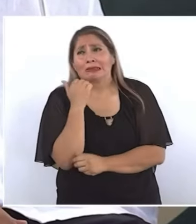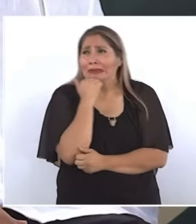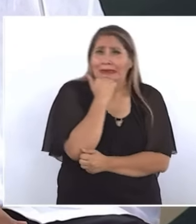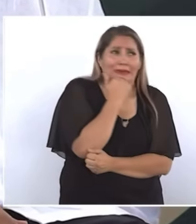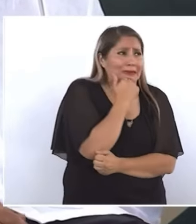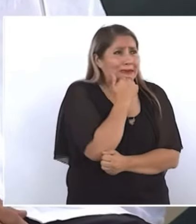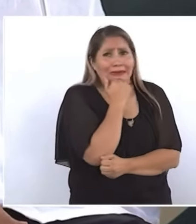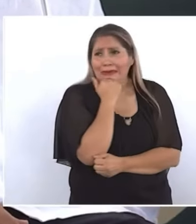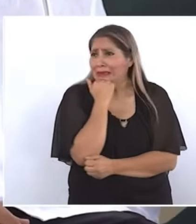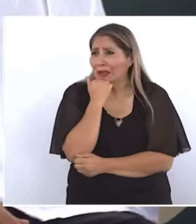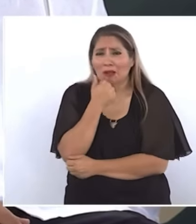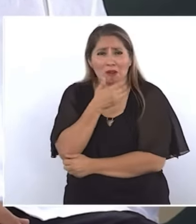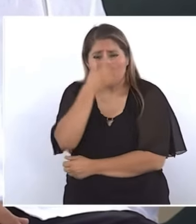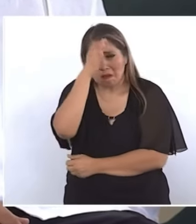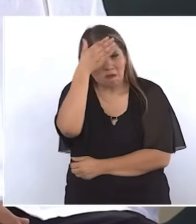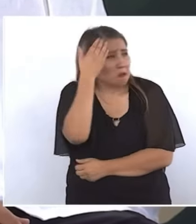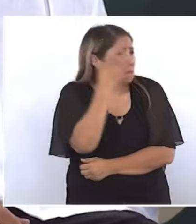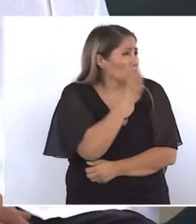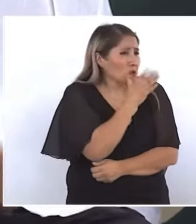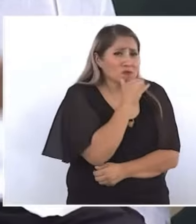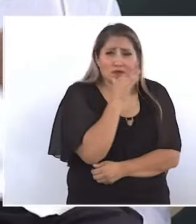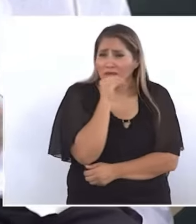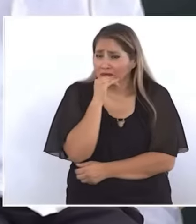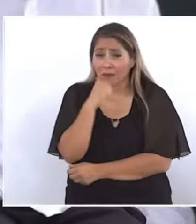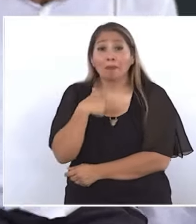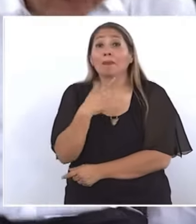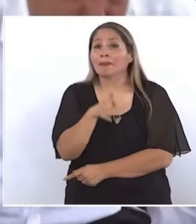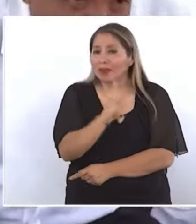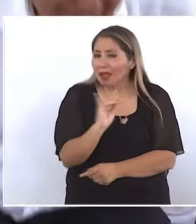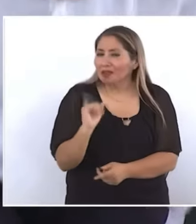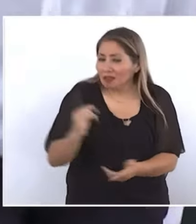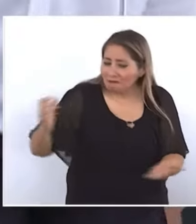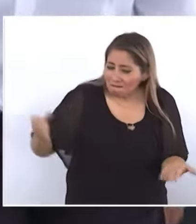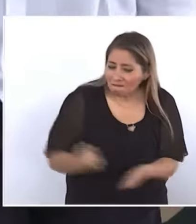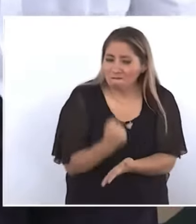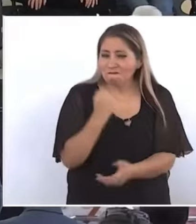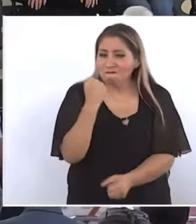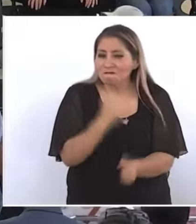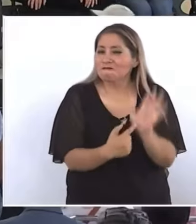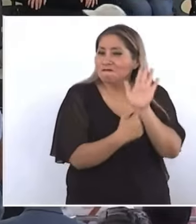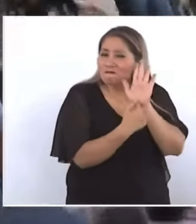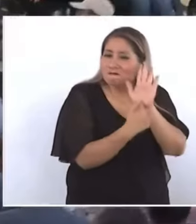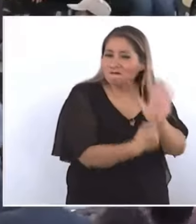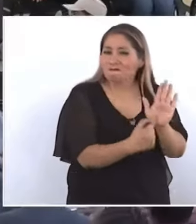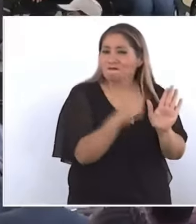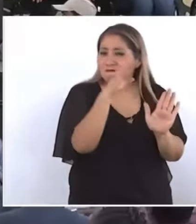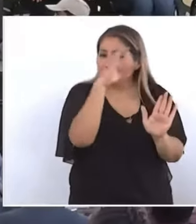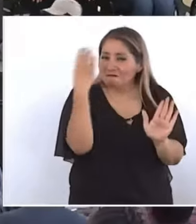todos los mexicanos que siga la transformación que viva Claudia que viva amlo y que viva México